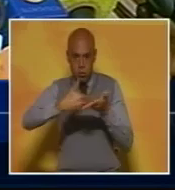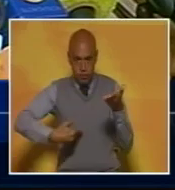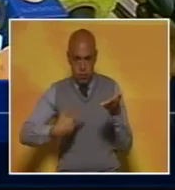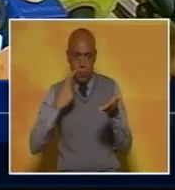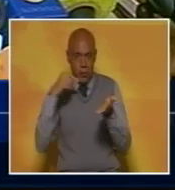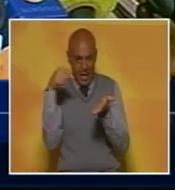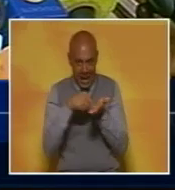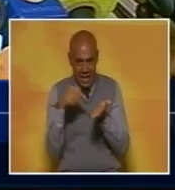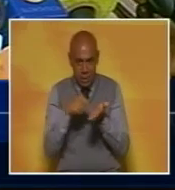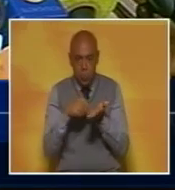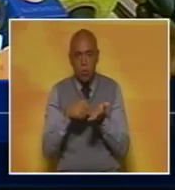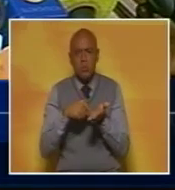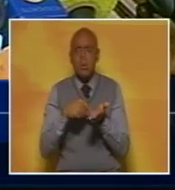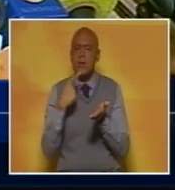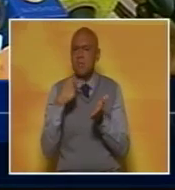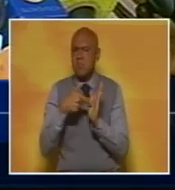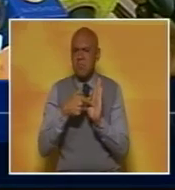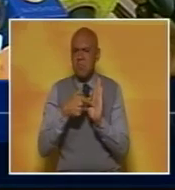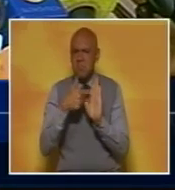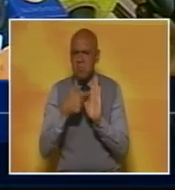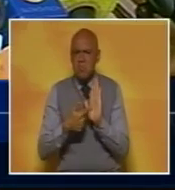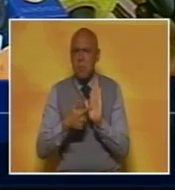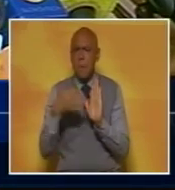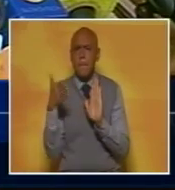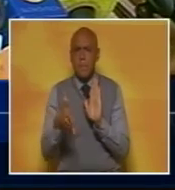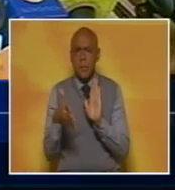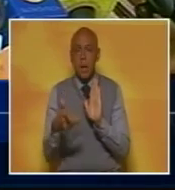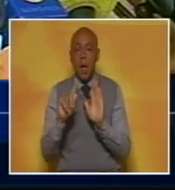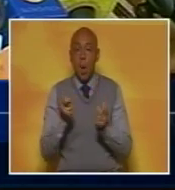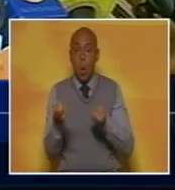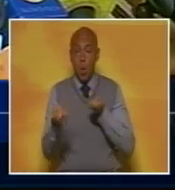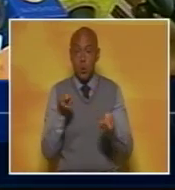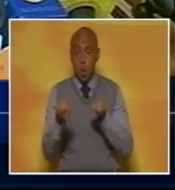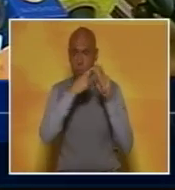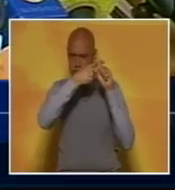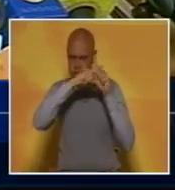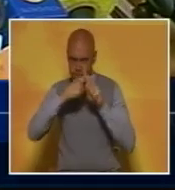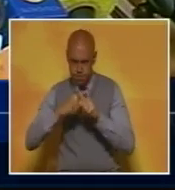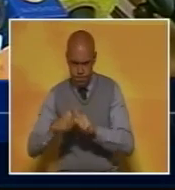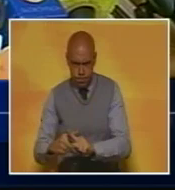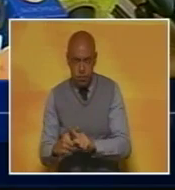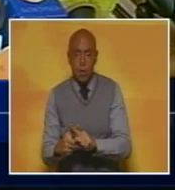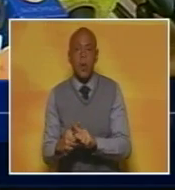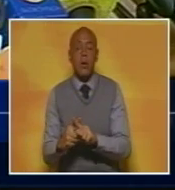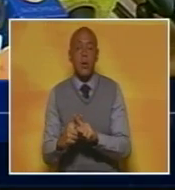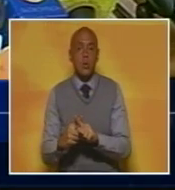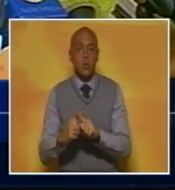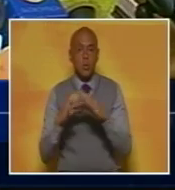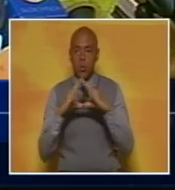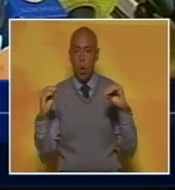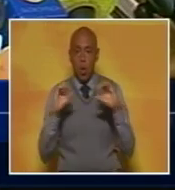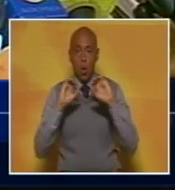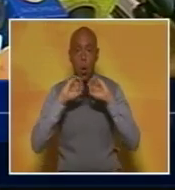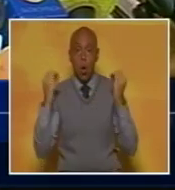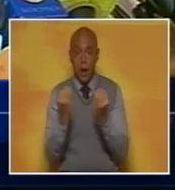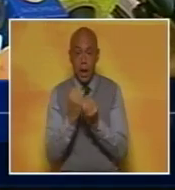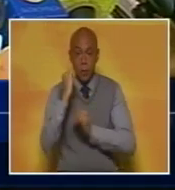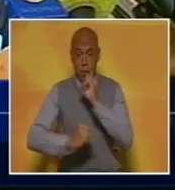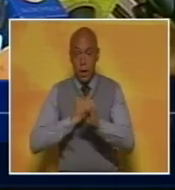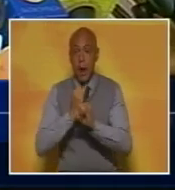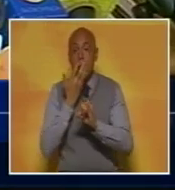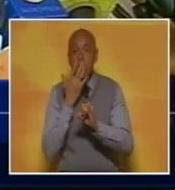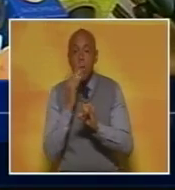el documento, ¿qué va a reflejar? Una contraloría de todo lo que ha manejado los diferentes organismos internacionales, por